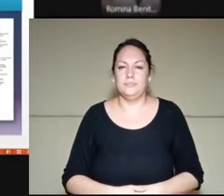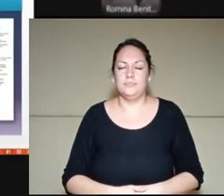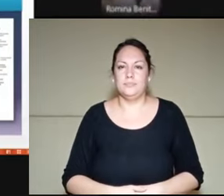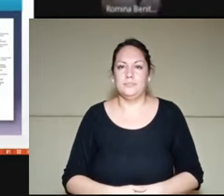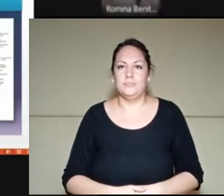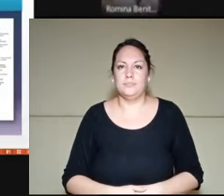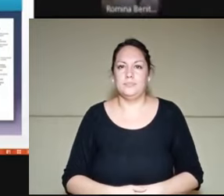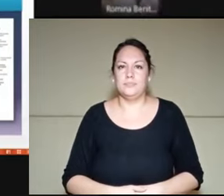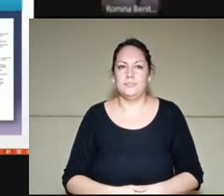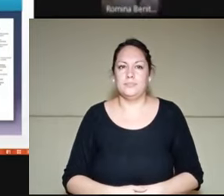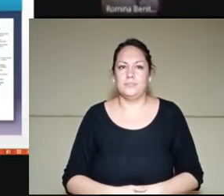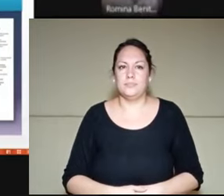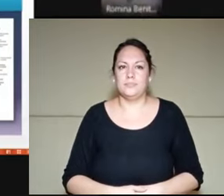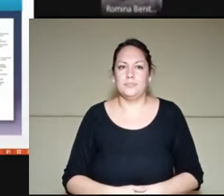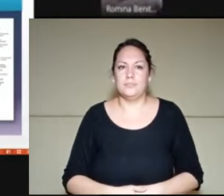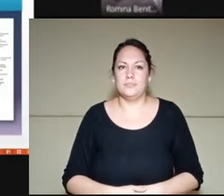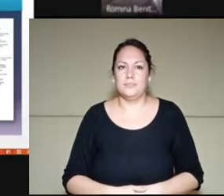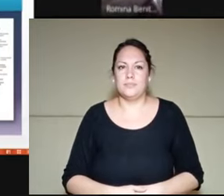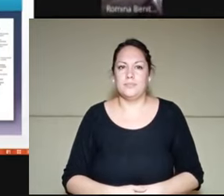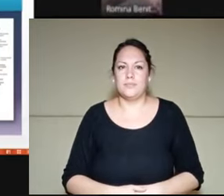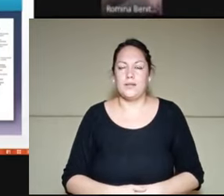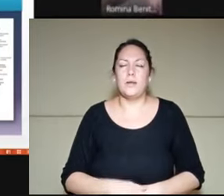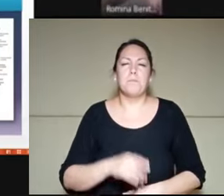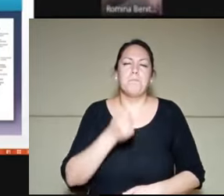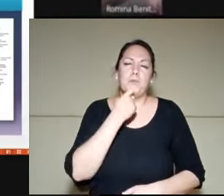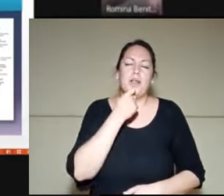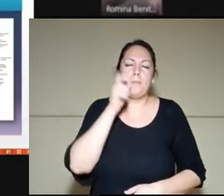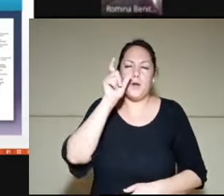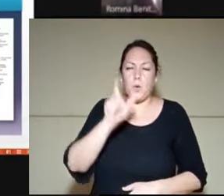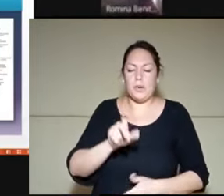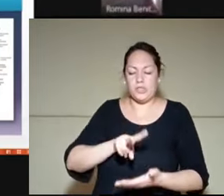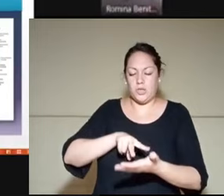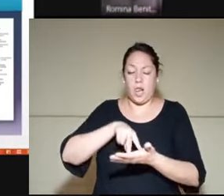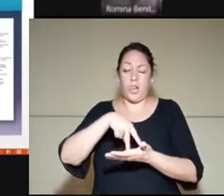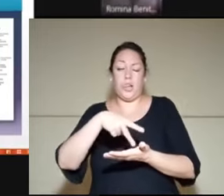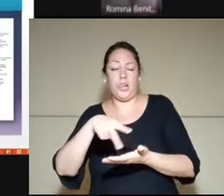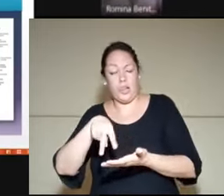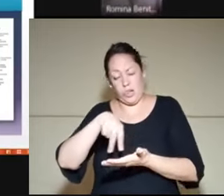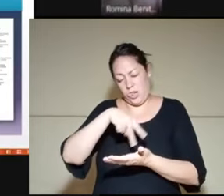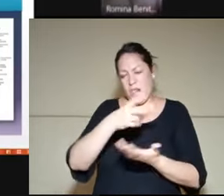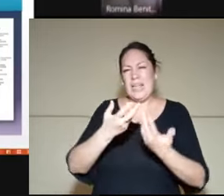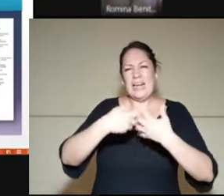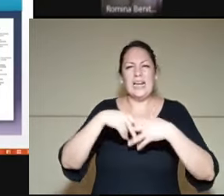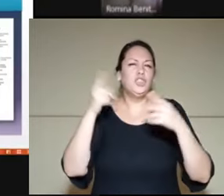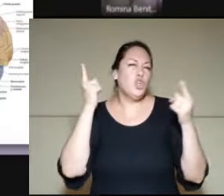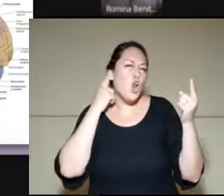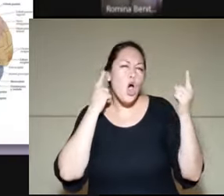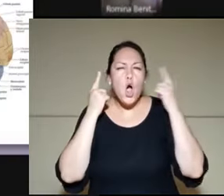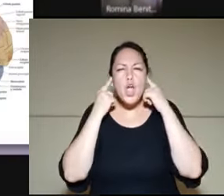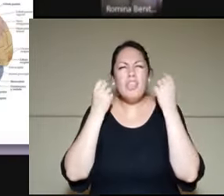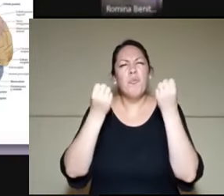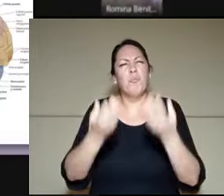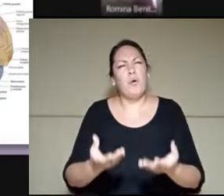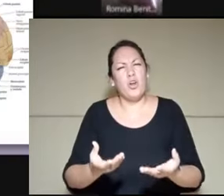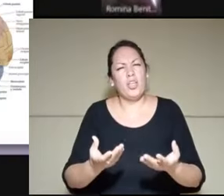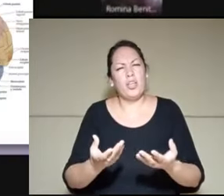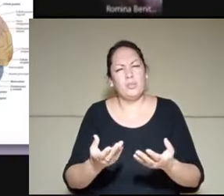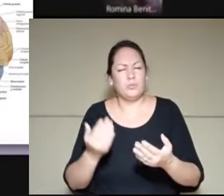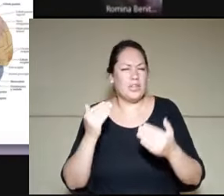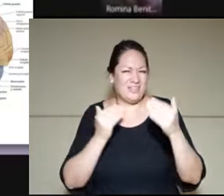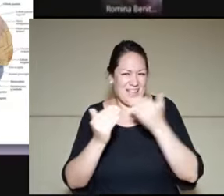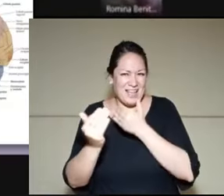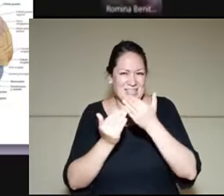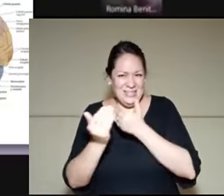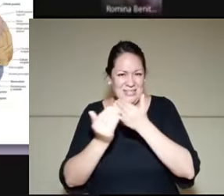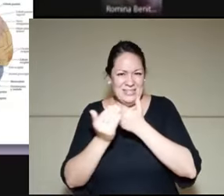Muchas veces cuando uno tiene así pérdida del equilibrio, todo eso lo relacionan con los oídos, porque es